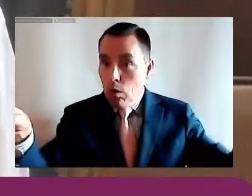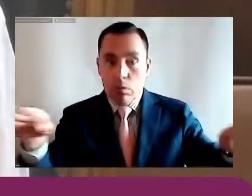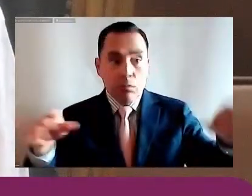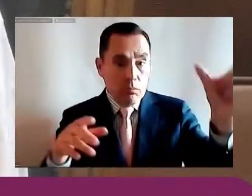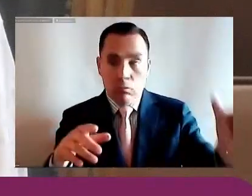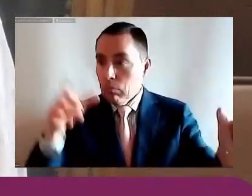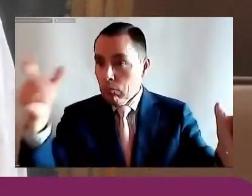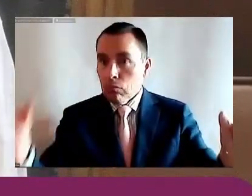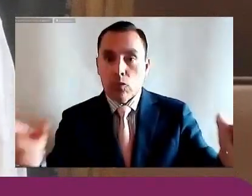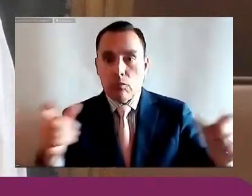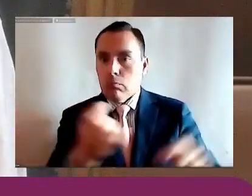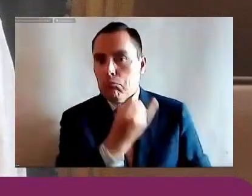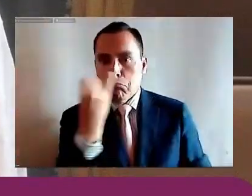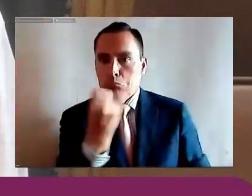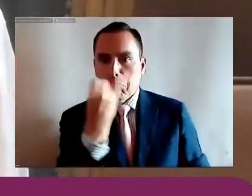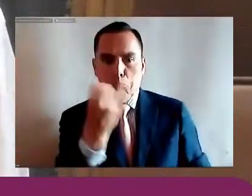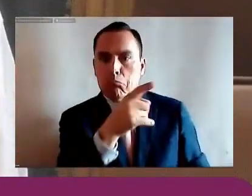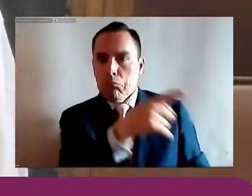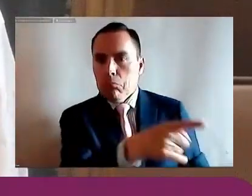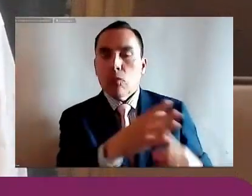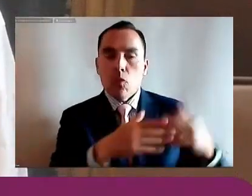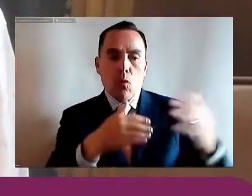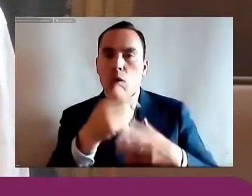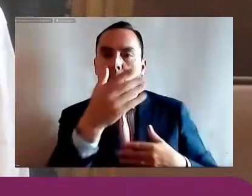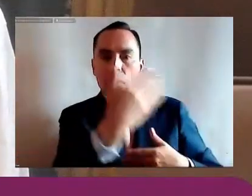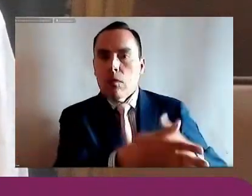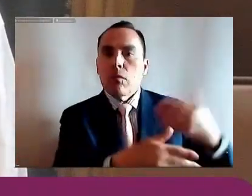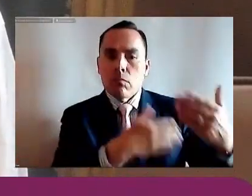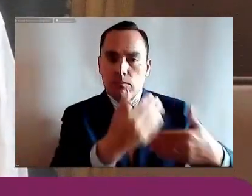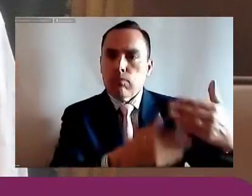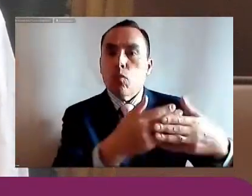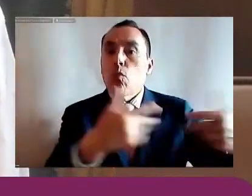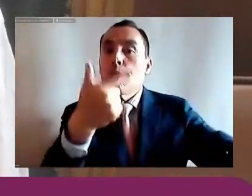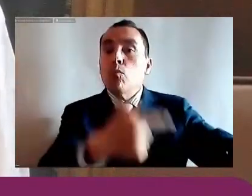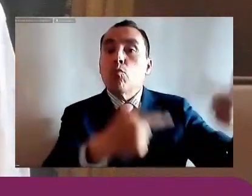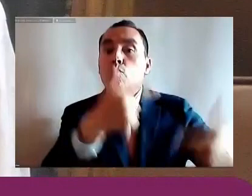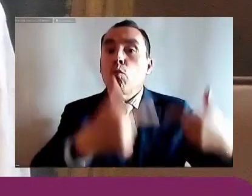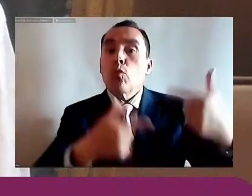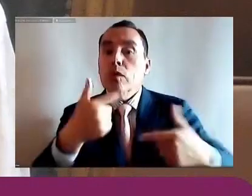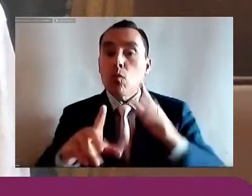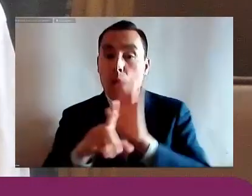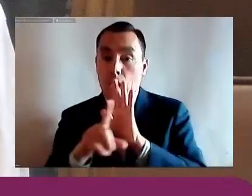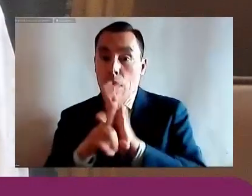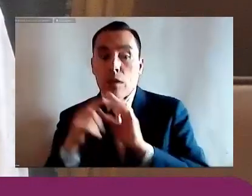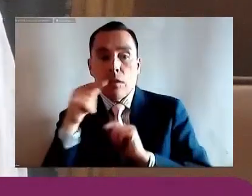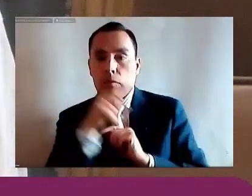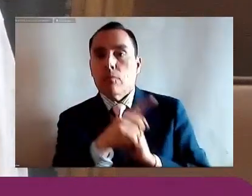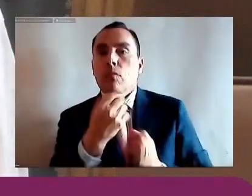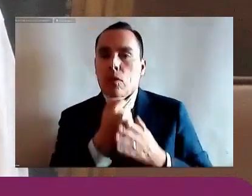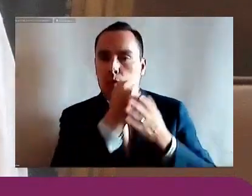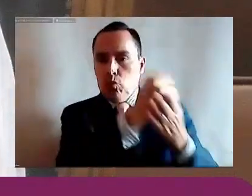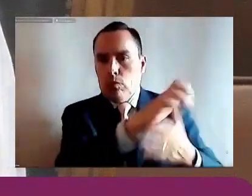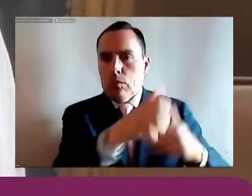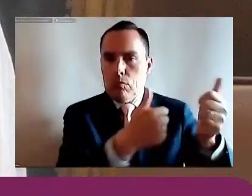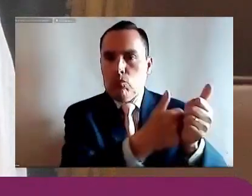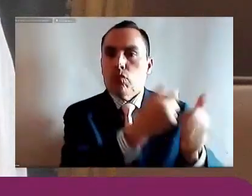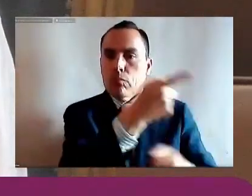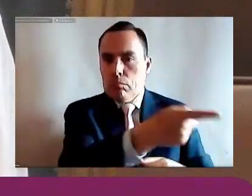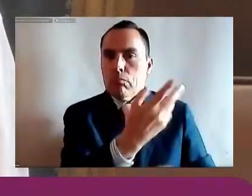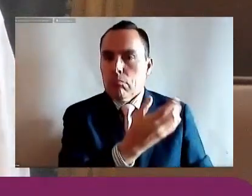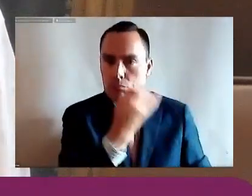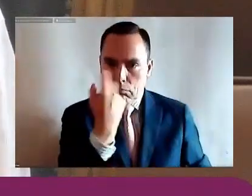interdependientes. Implica poner en marcha políticas para promover su autonomía. En base a este